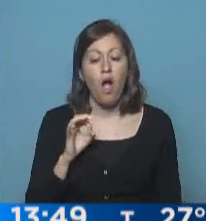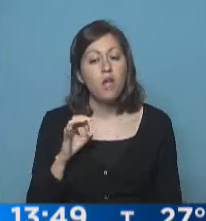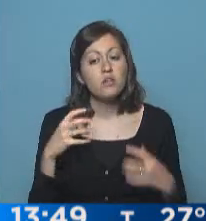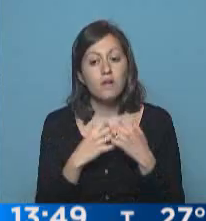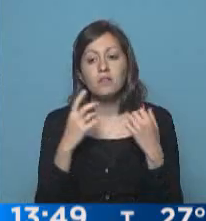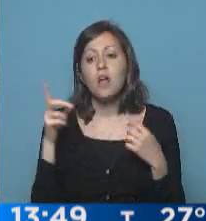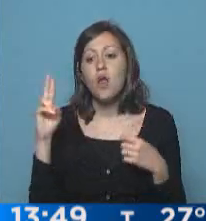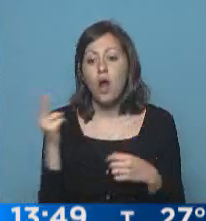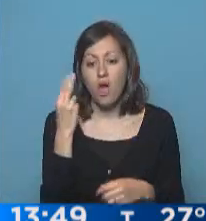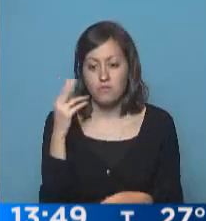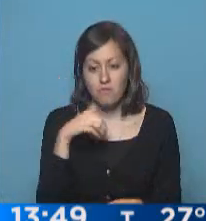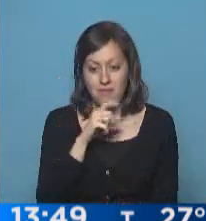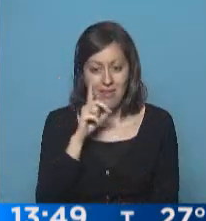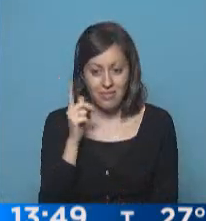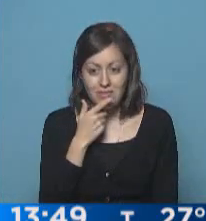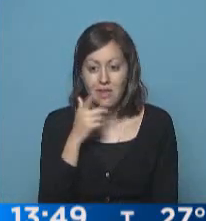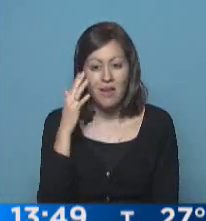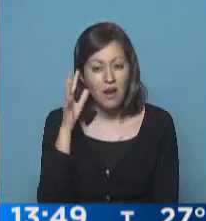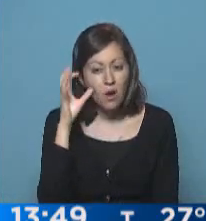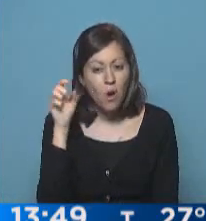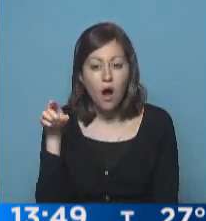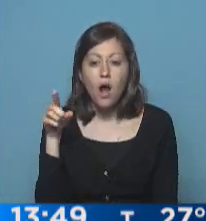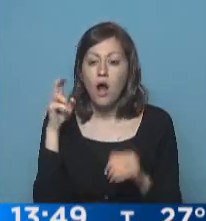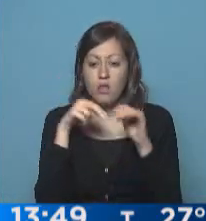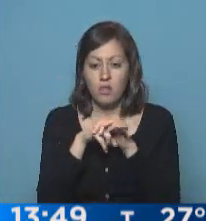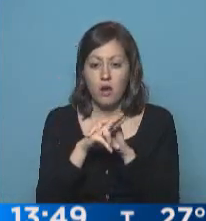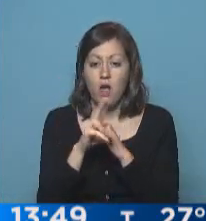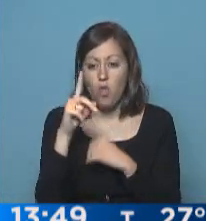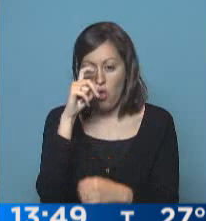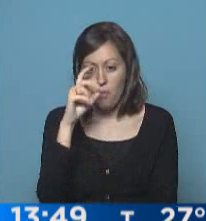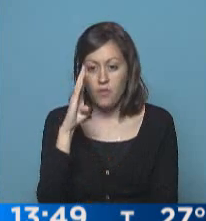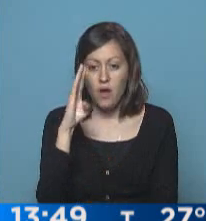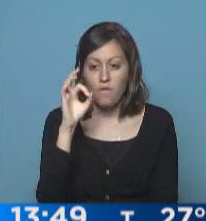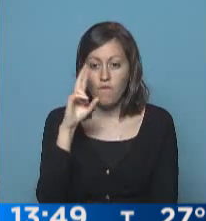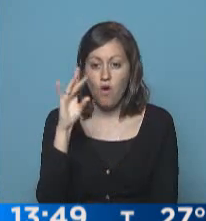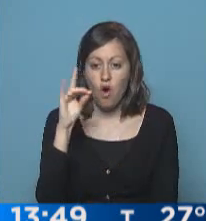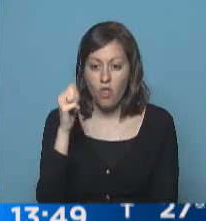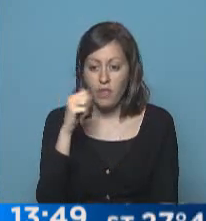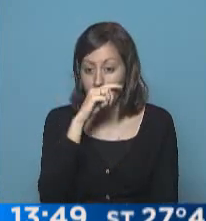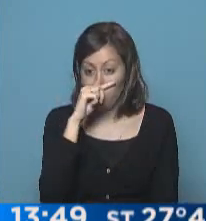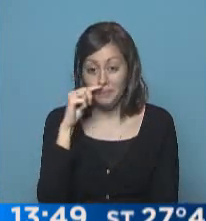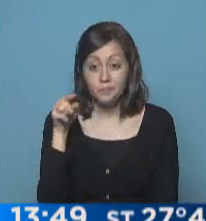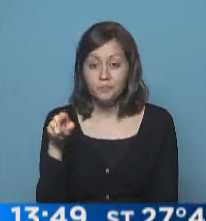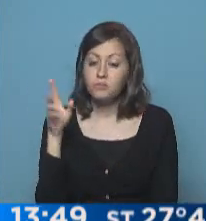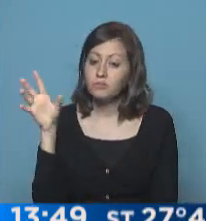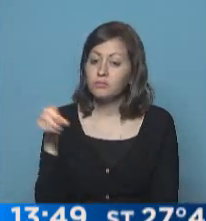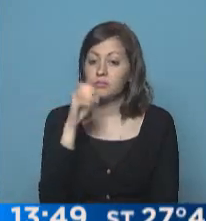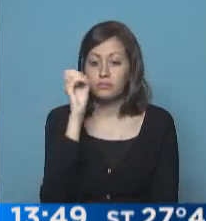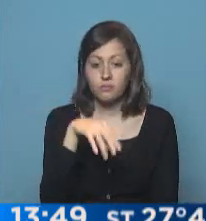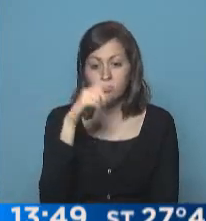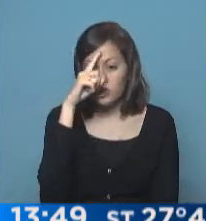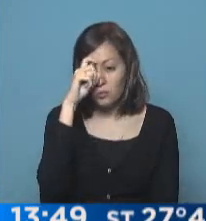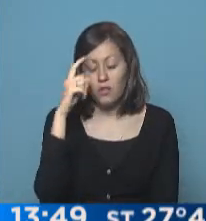recordemos que él estaba internado en el hospital borda fue golpeado en un traslado de un servicio a otro y bueno fue derivado al hospital pena ya